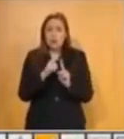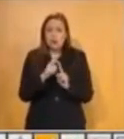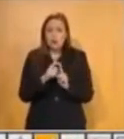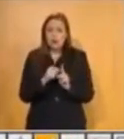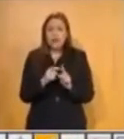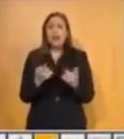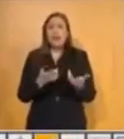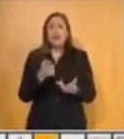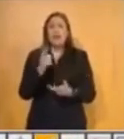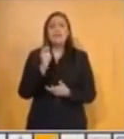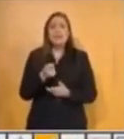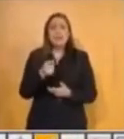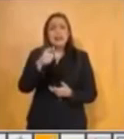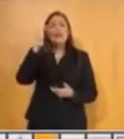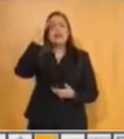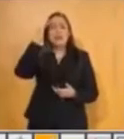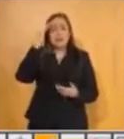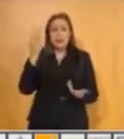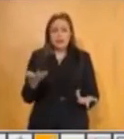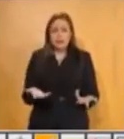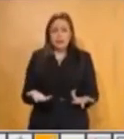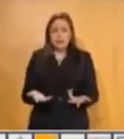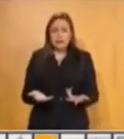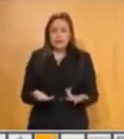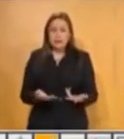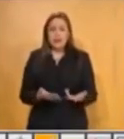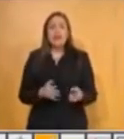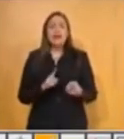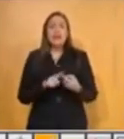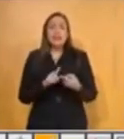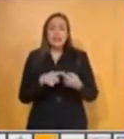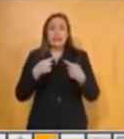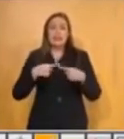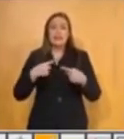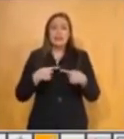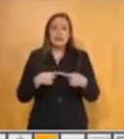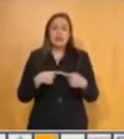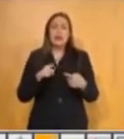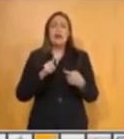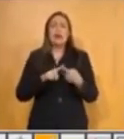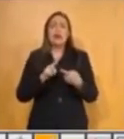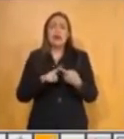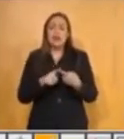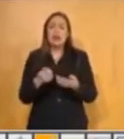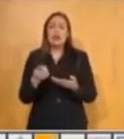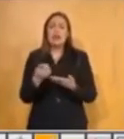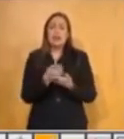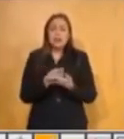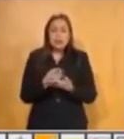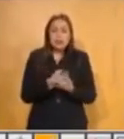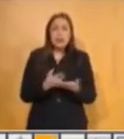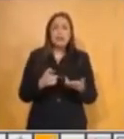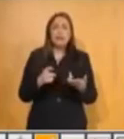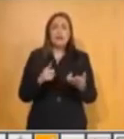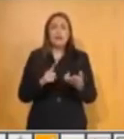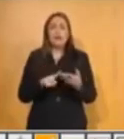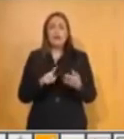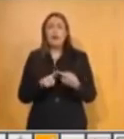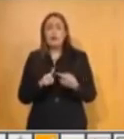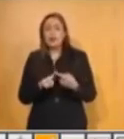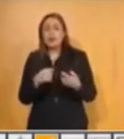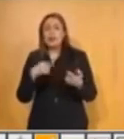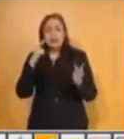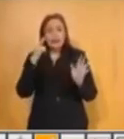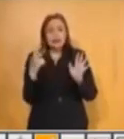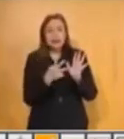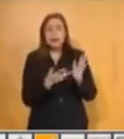means? Who is the character? Who is the illustrator? And how many tiers are in the comic strip? Well,